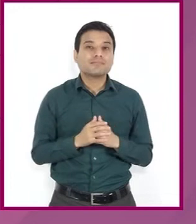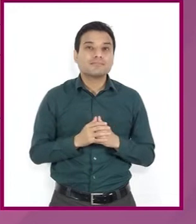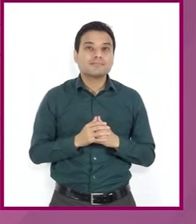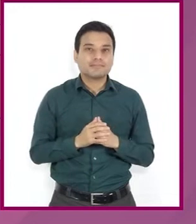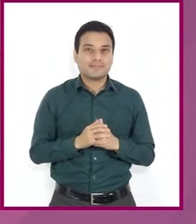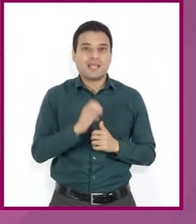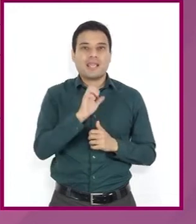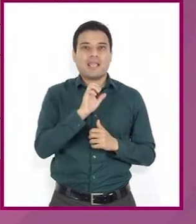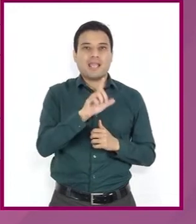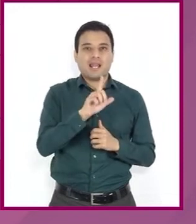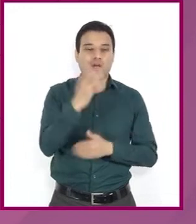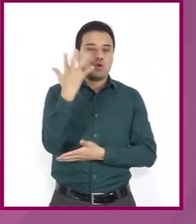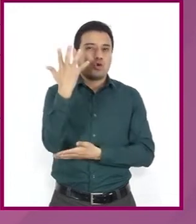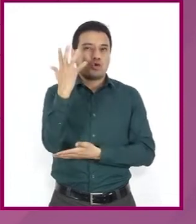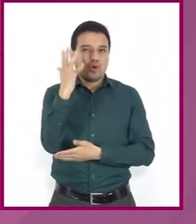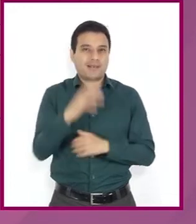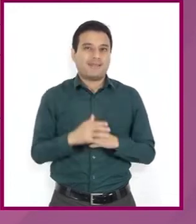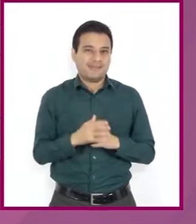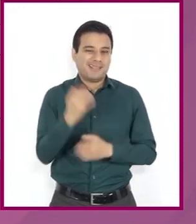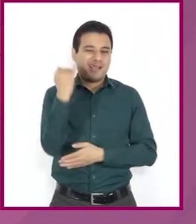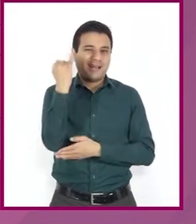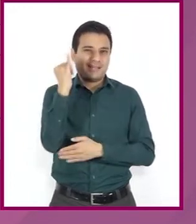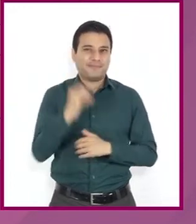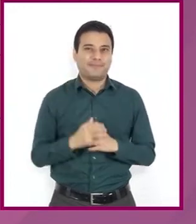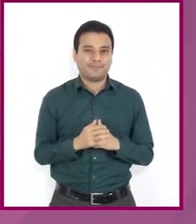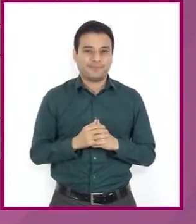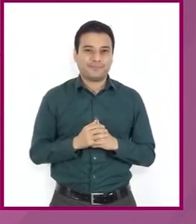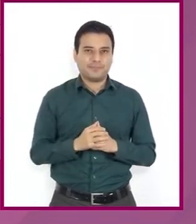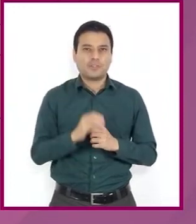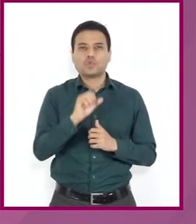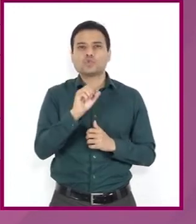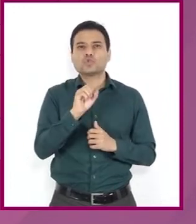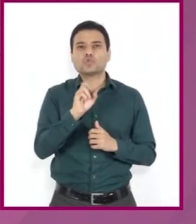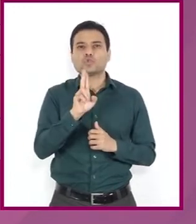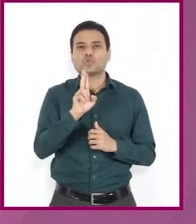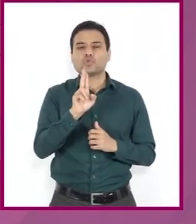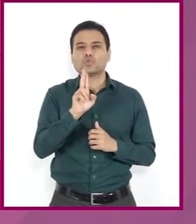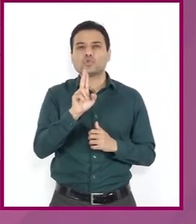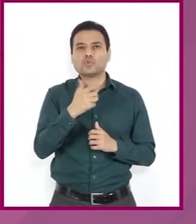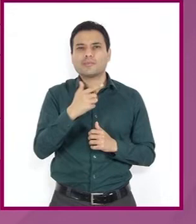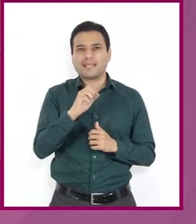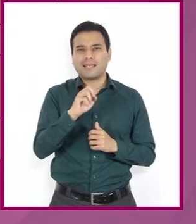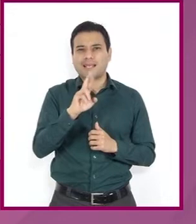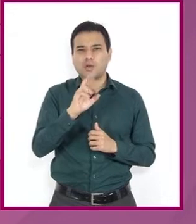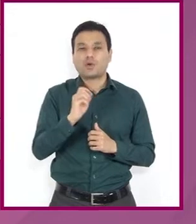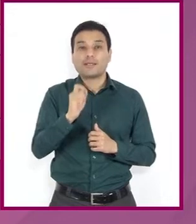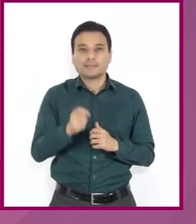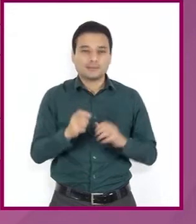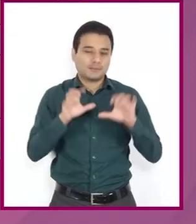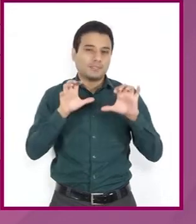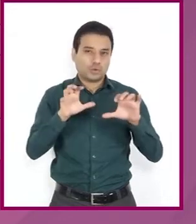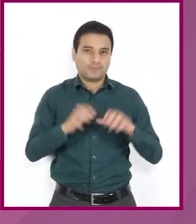El roble del jardín y el subgénero narrativo que, como ya dijimos, es terror.